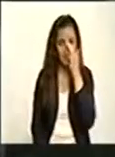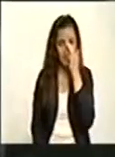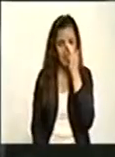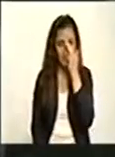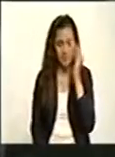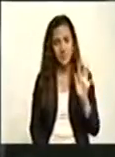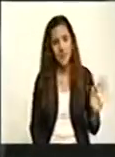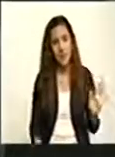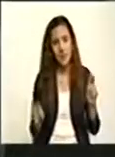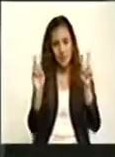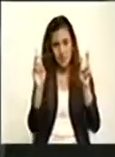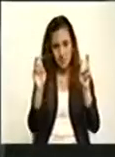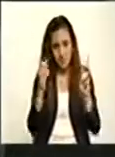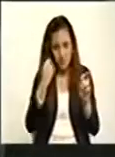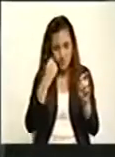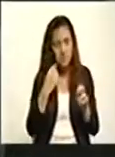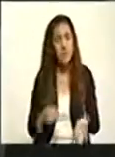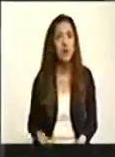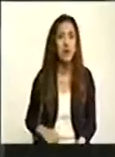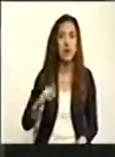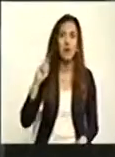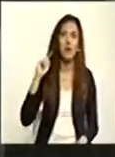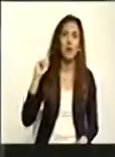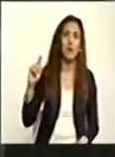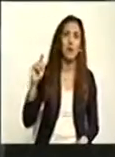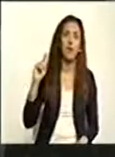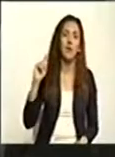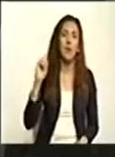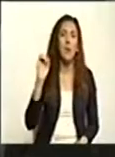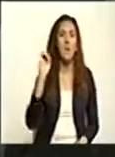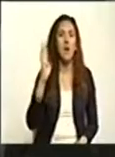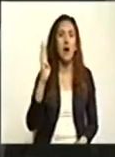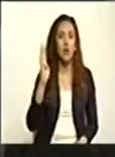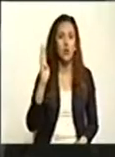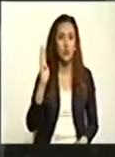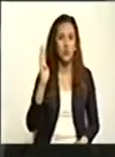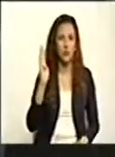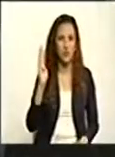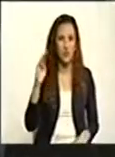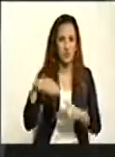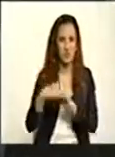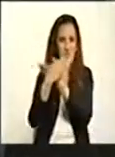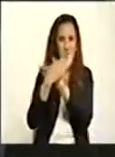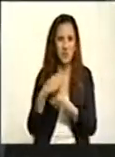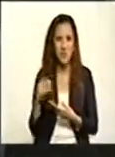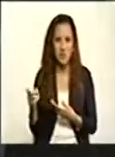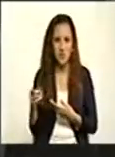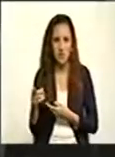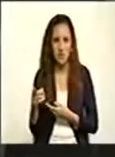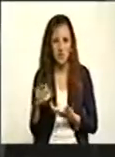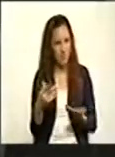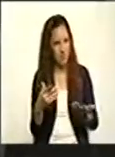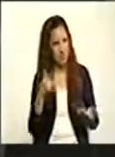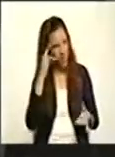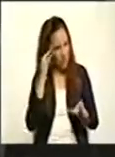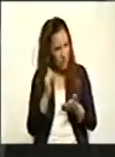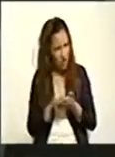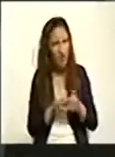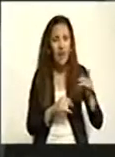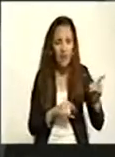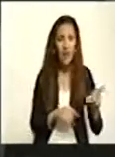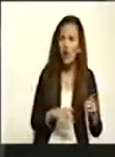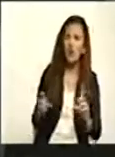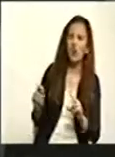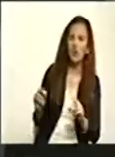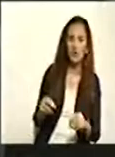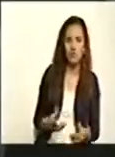Abro comillas, primero, el Banco de la República le cuesta creer las previsiones del gobierno. Revista